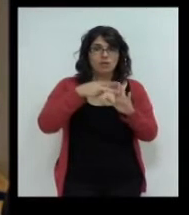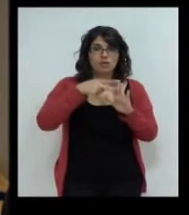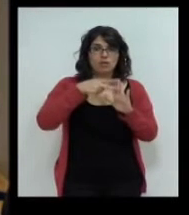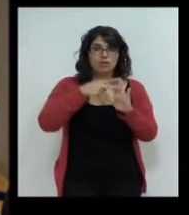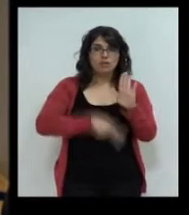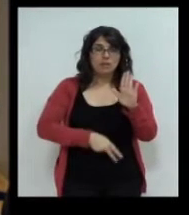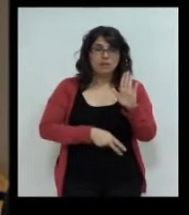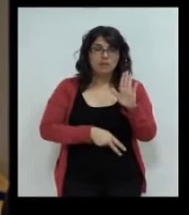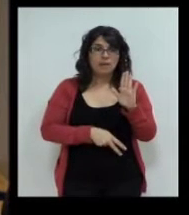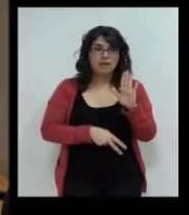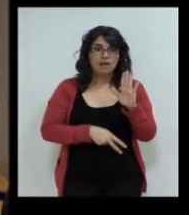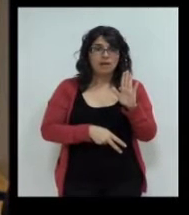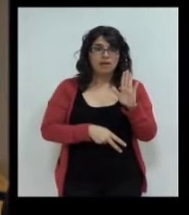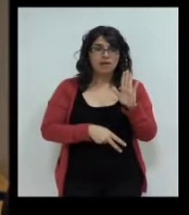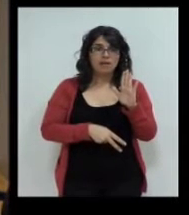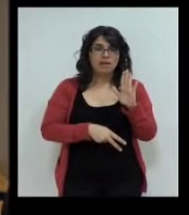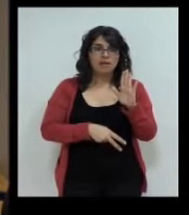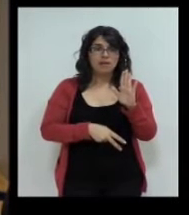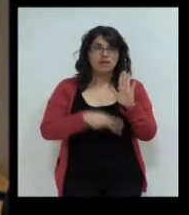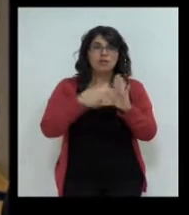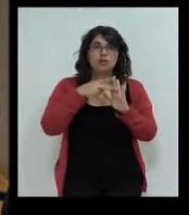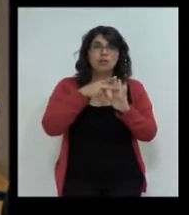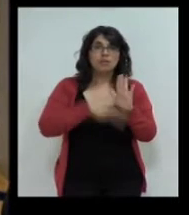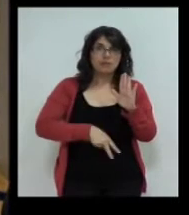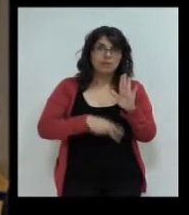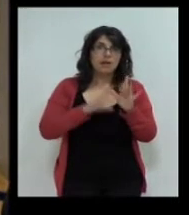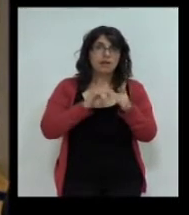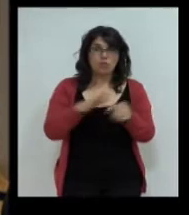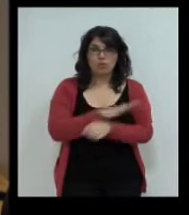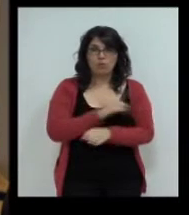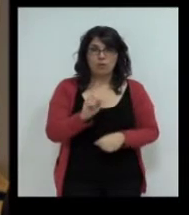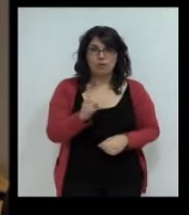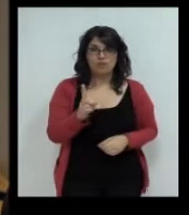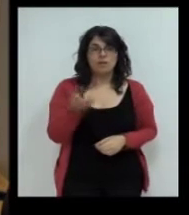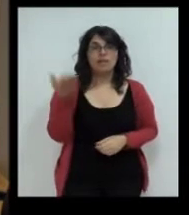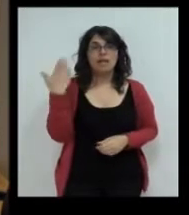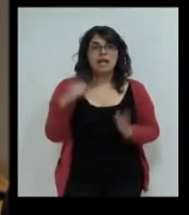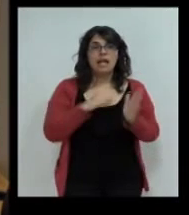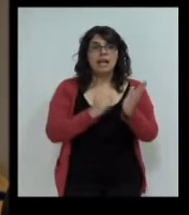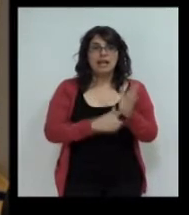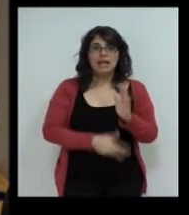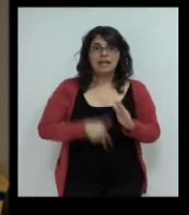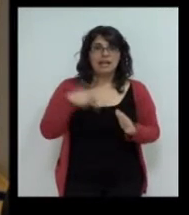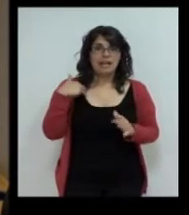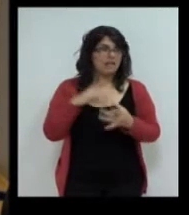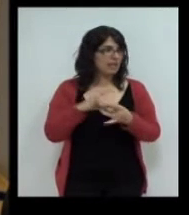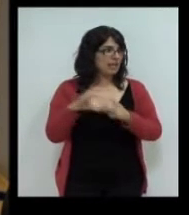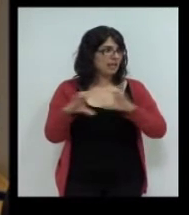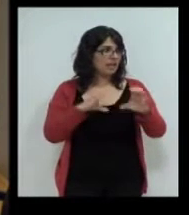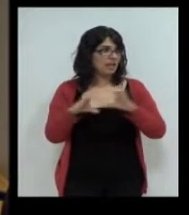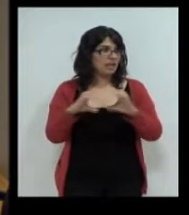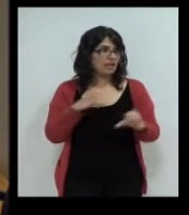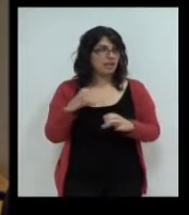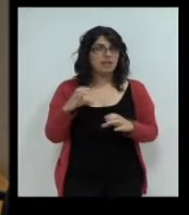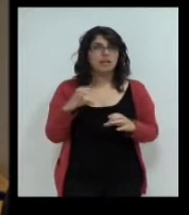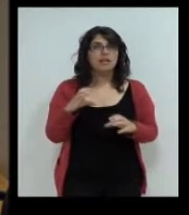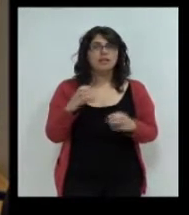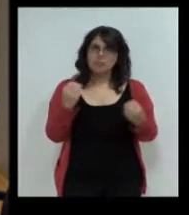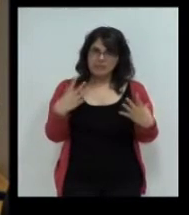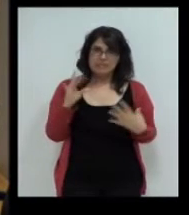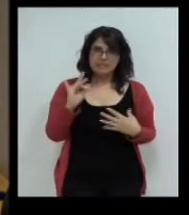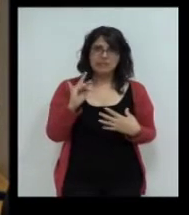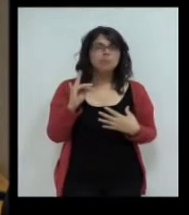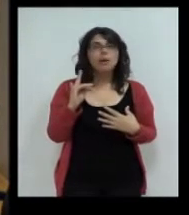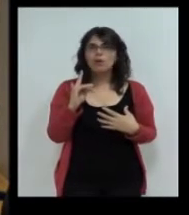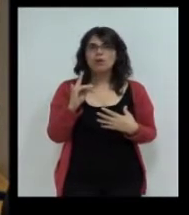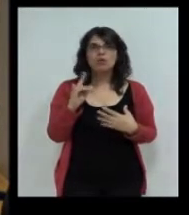lentamente. Estoy de acuerdo en que la Ley General de Comunicación Audiovisual supuso un punto de inflexión pero se ha quedado muy corta, o sea, porque solamente, como